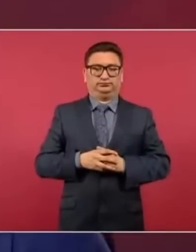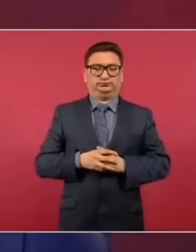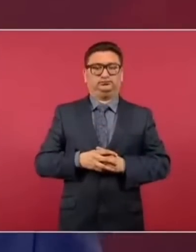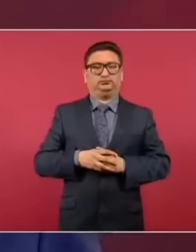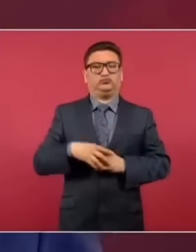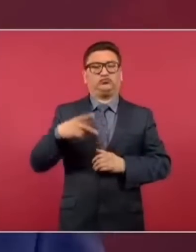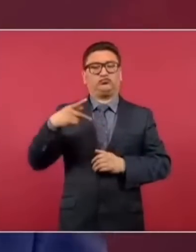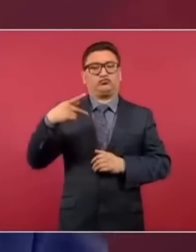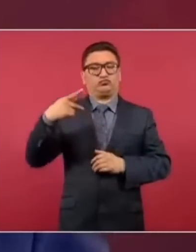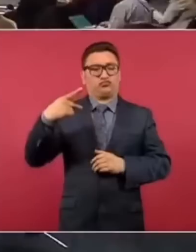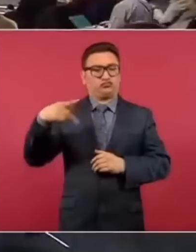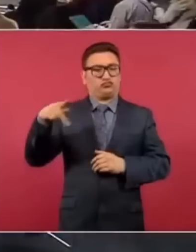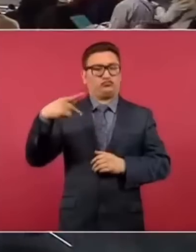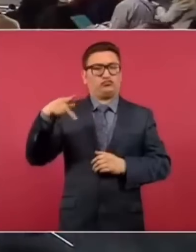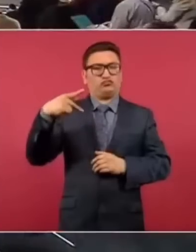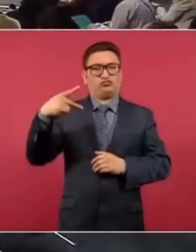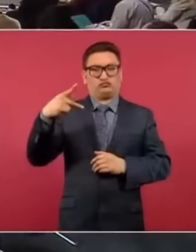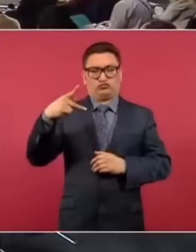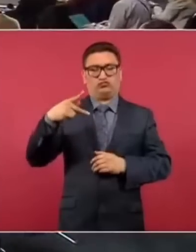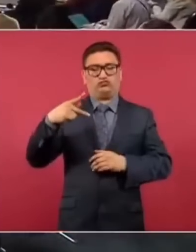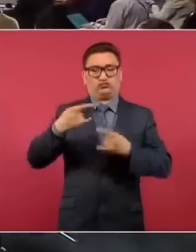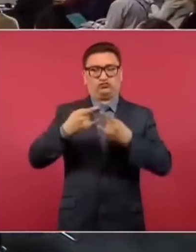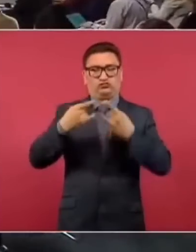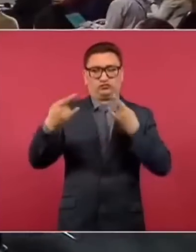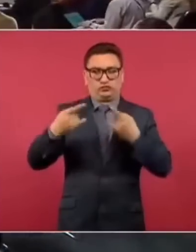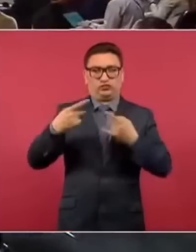tiene otra trayectoria.